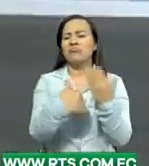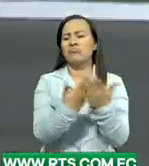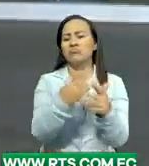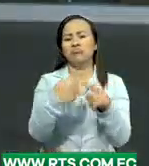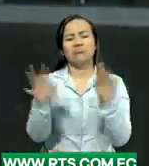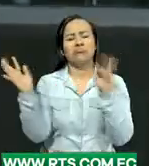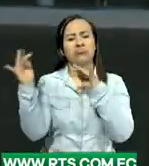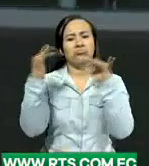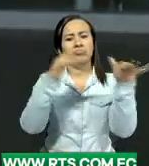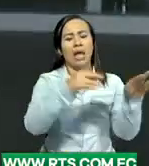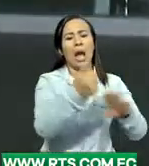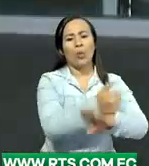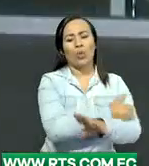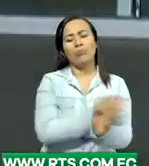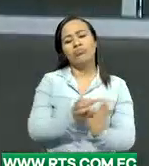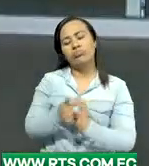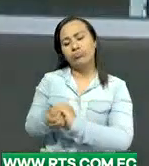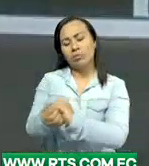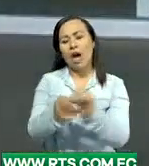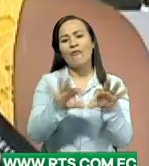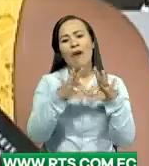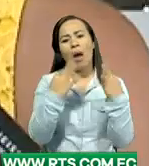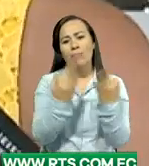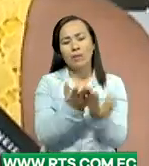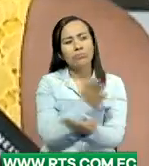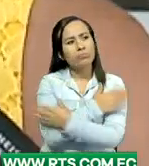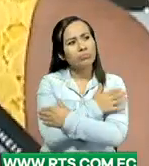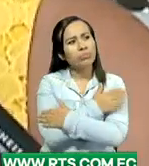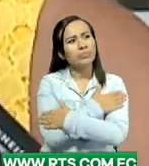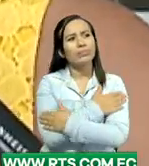hicieron presentes con su solidaridad a los familiares.